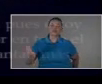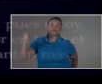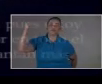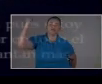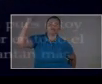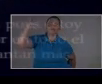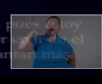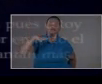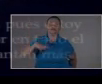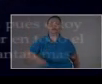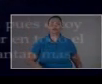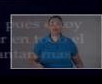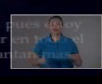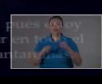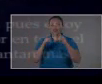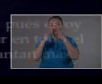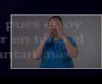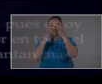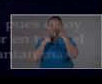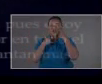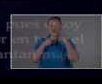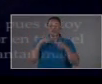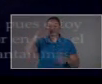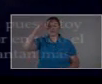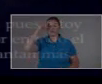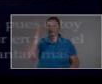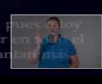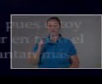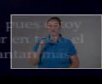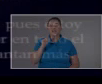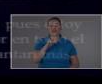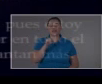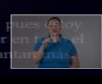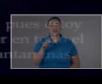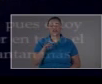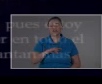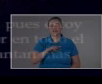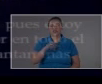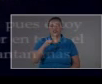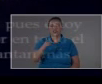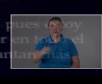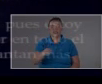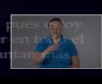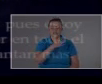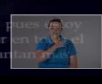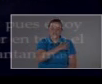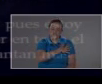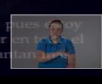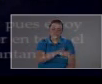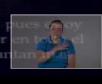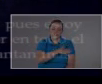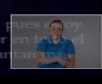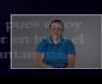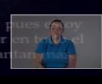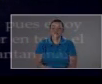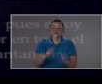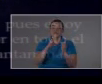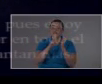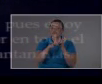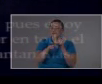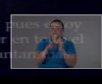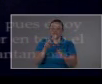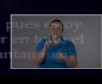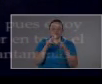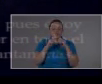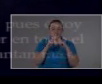Bienaventurados los que lloran, pues ellos serán consolados. Hermano, ahí está en la escritura. No, yo no repito que no vengo a anunciar nada, solo